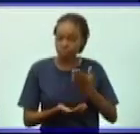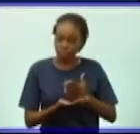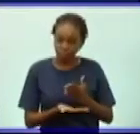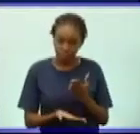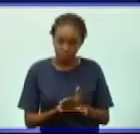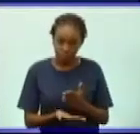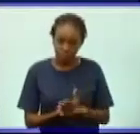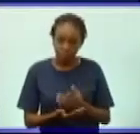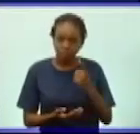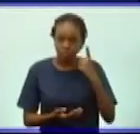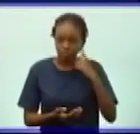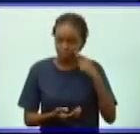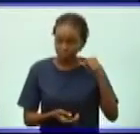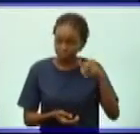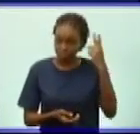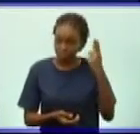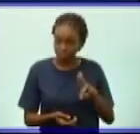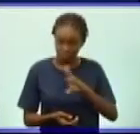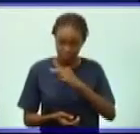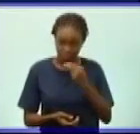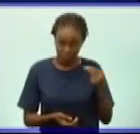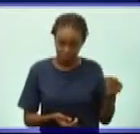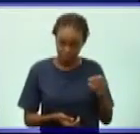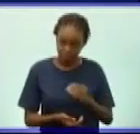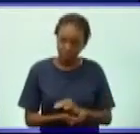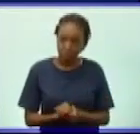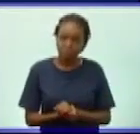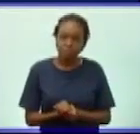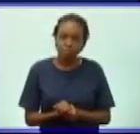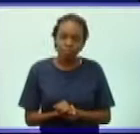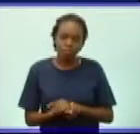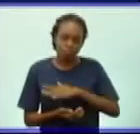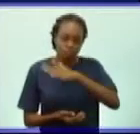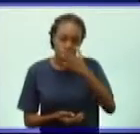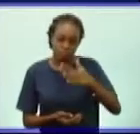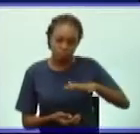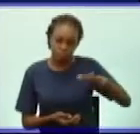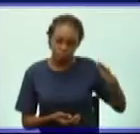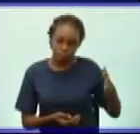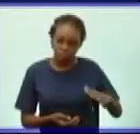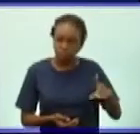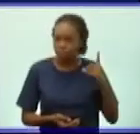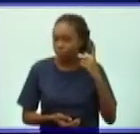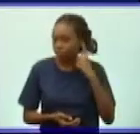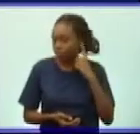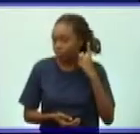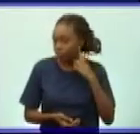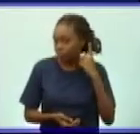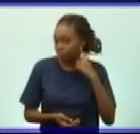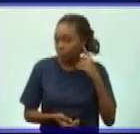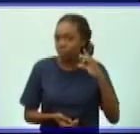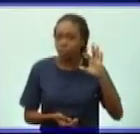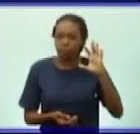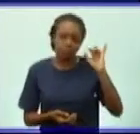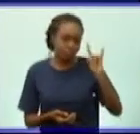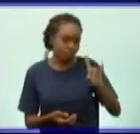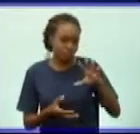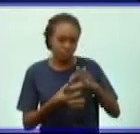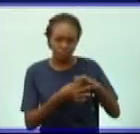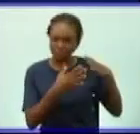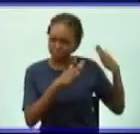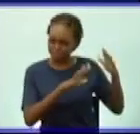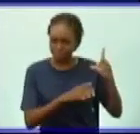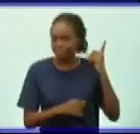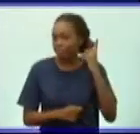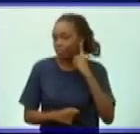analizar esta unidad, las oscilaciones y las ondas, que es un contenido que van a dar en 9º grado y entre ellas el sonido,